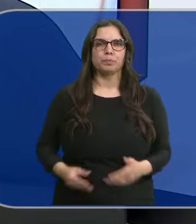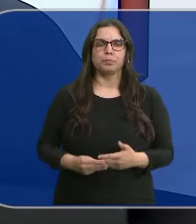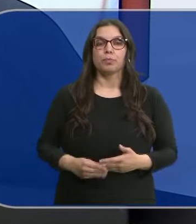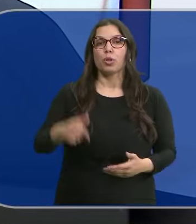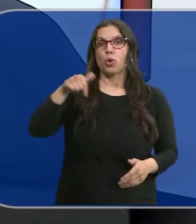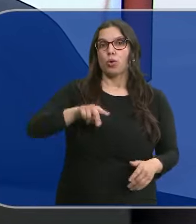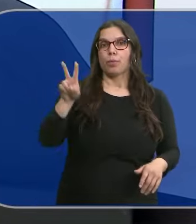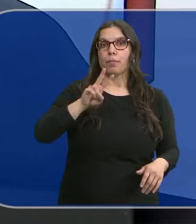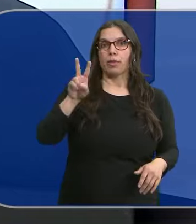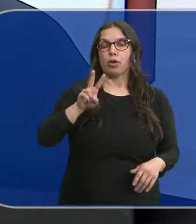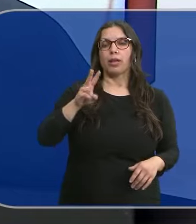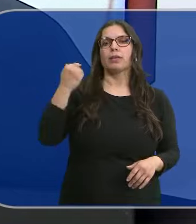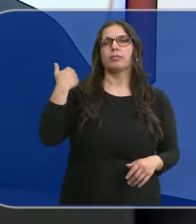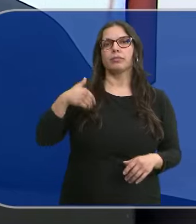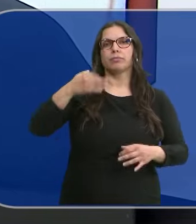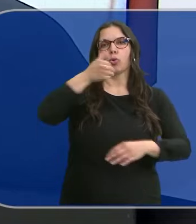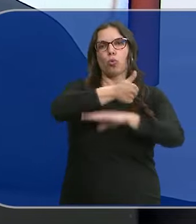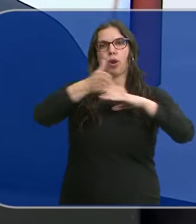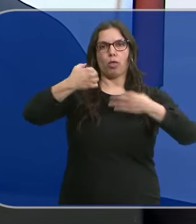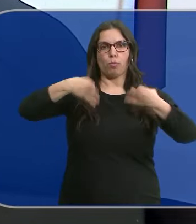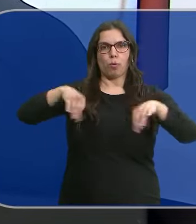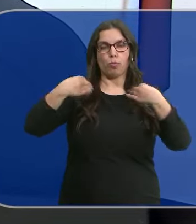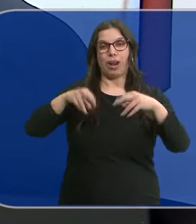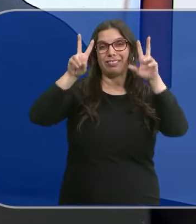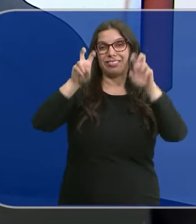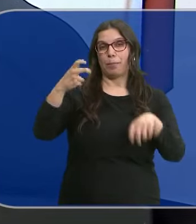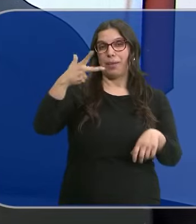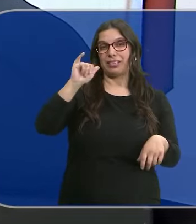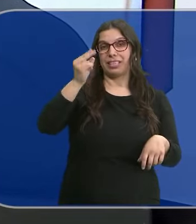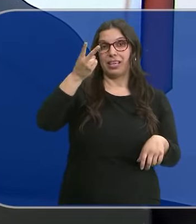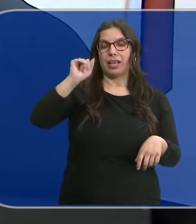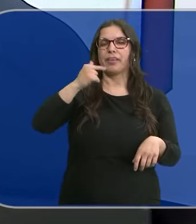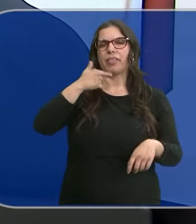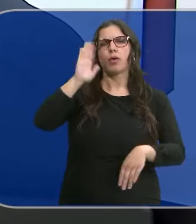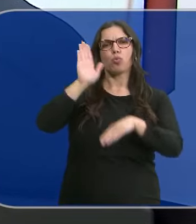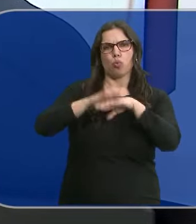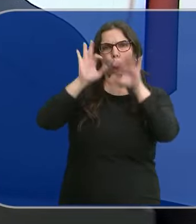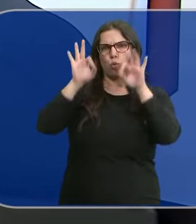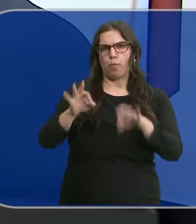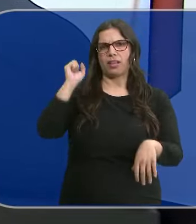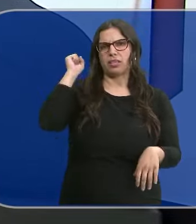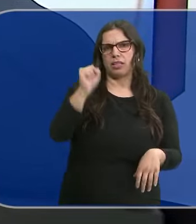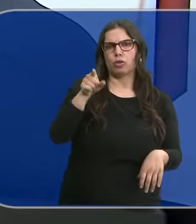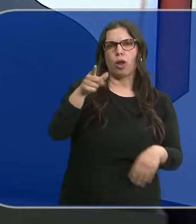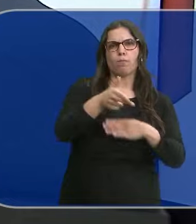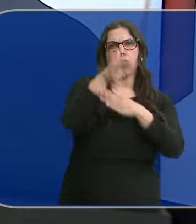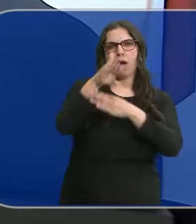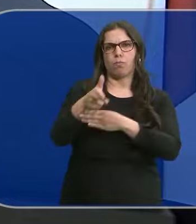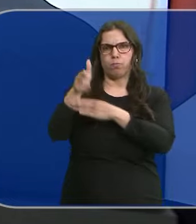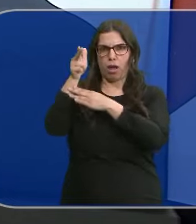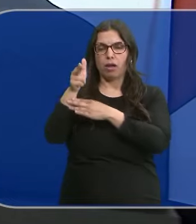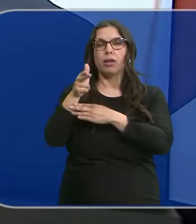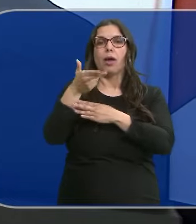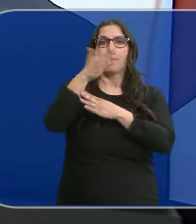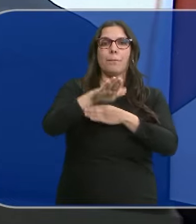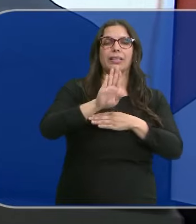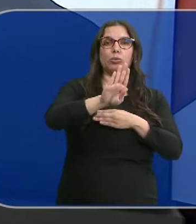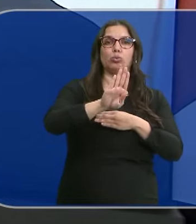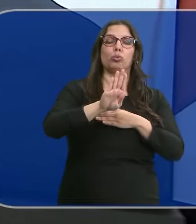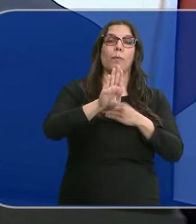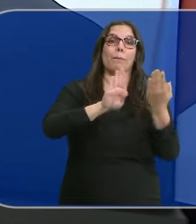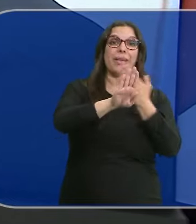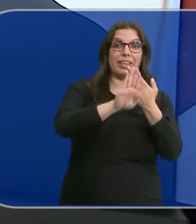Y hoy en Valladolid, veredicto del jurado popular en el caso del Chiqui. Han considerado que es culpable de asesinato cuando disparó y mató a su vecino Dionisio,